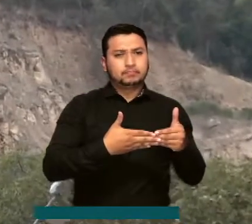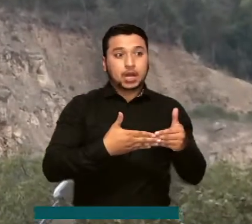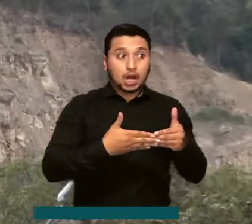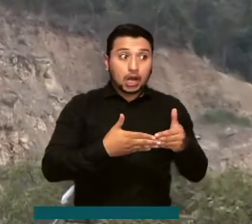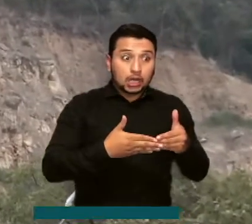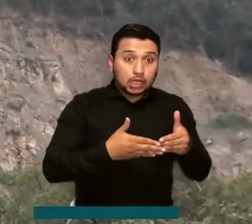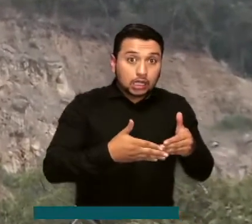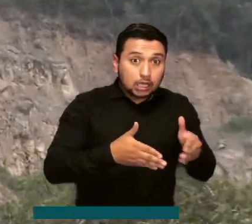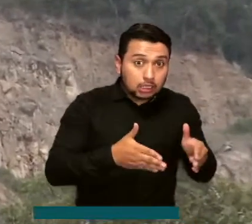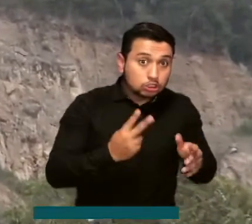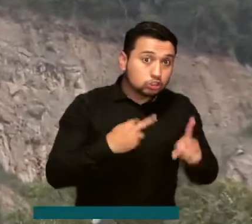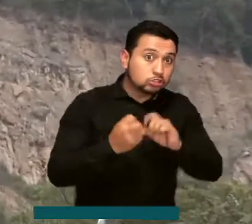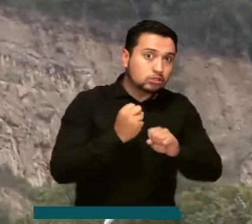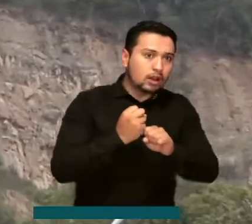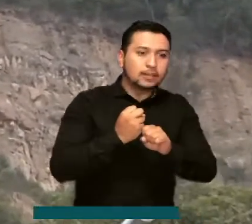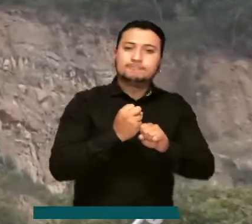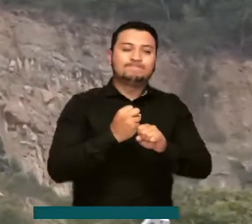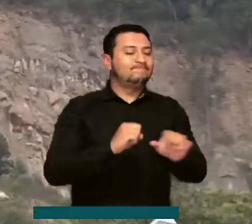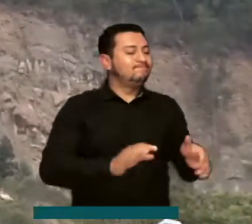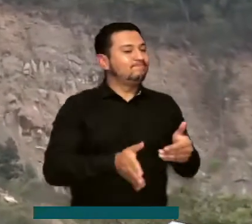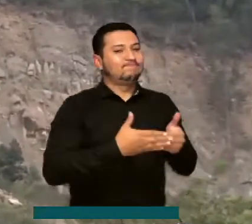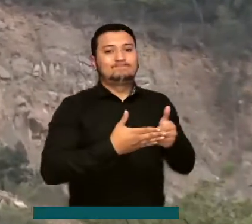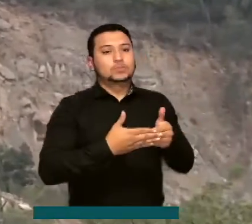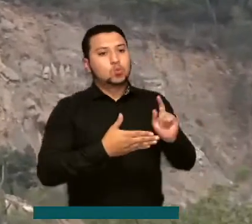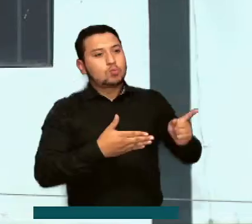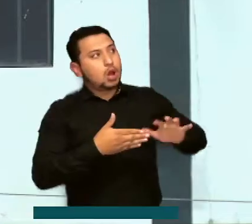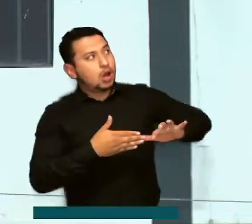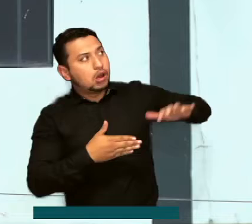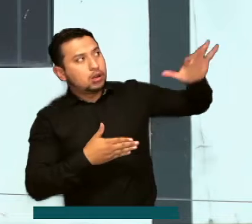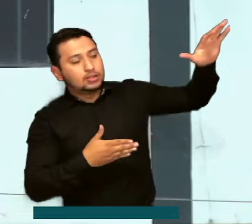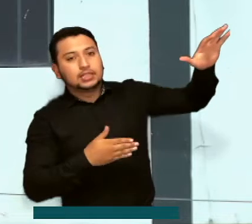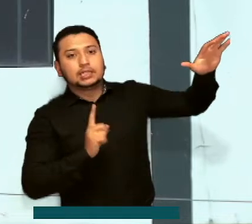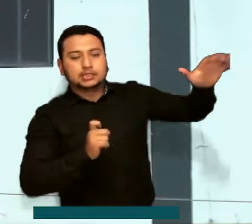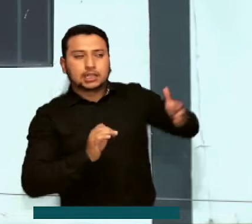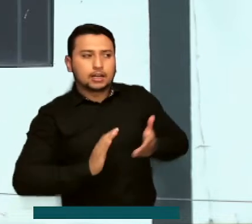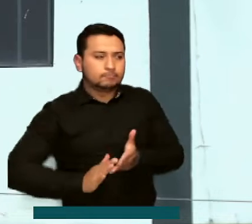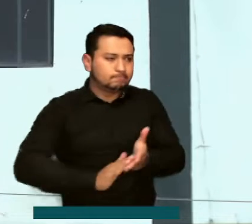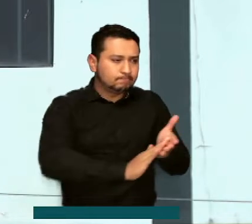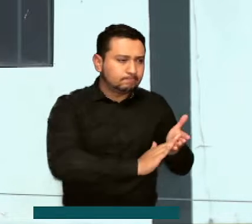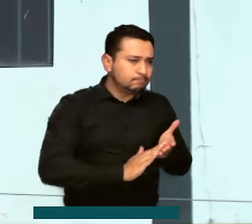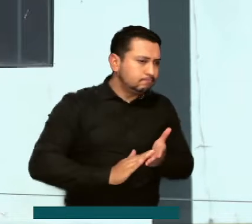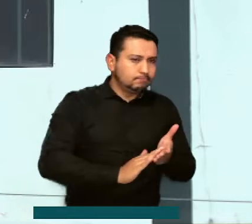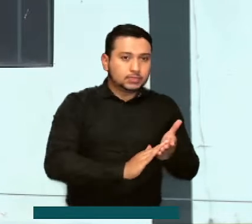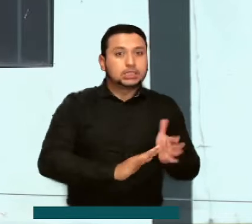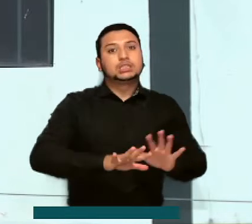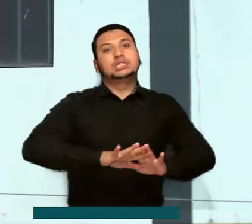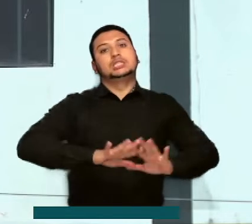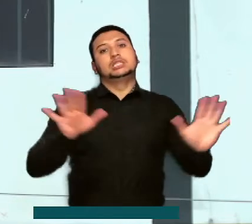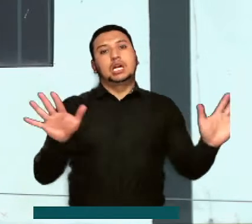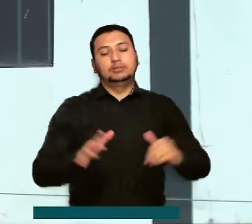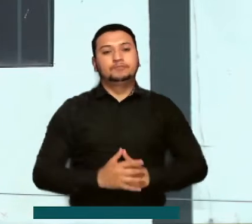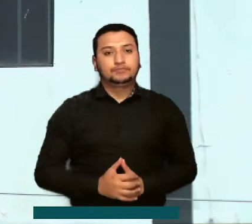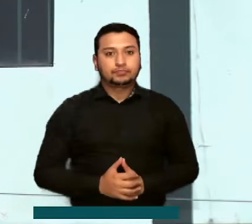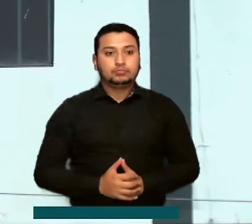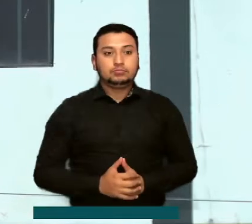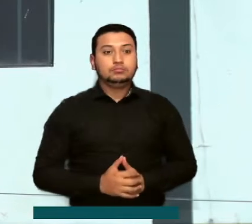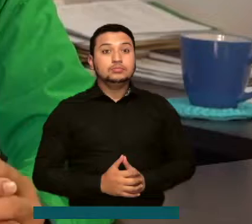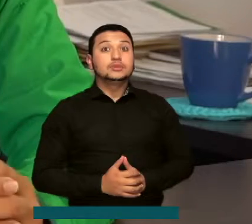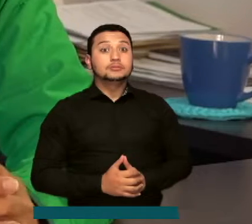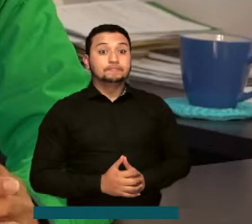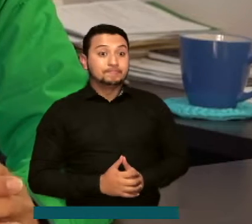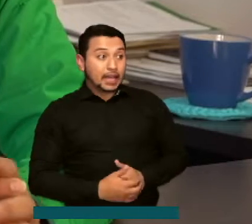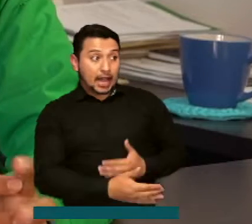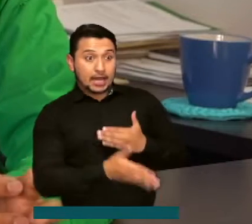que cerrar de nuevo. Eran necesarias algunas acciones para que la institución pudiera funcionar. Para la reapertura emitía ciertas